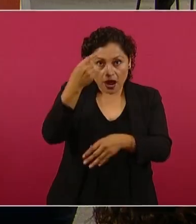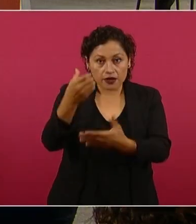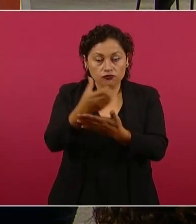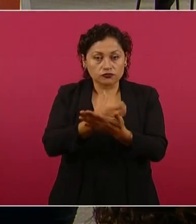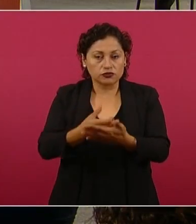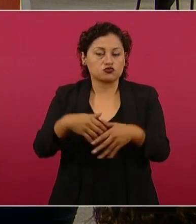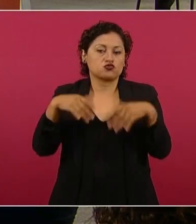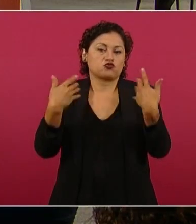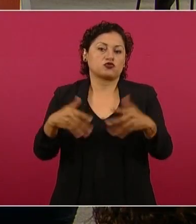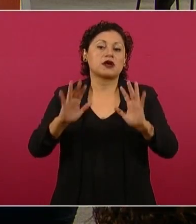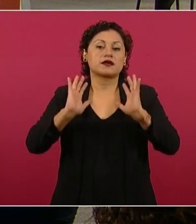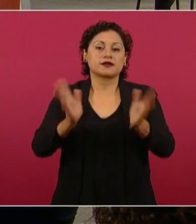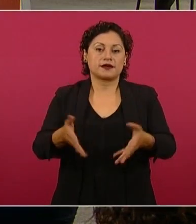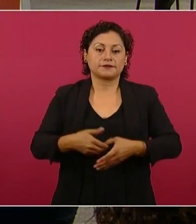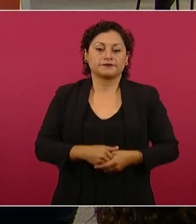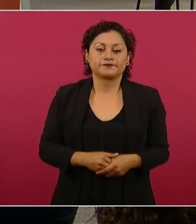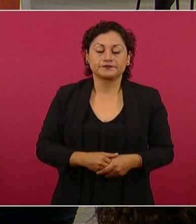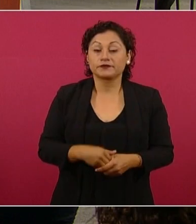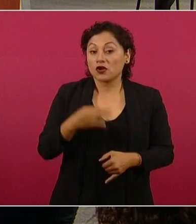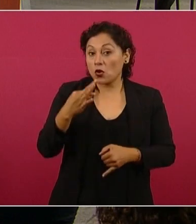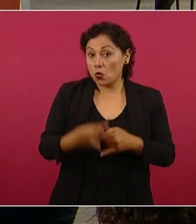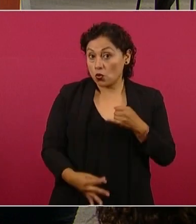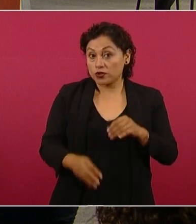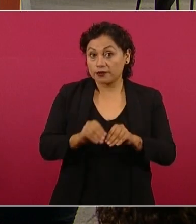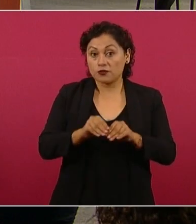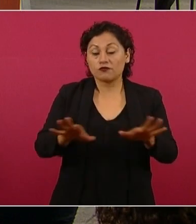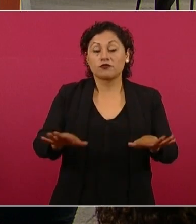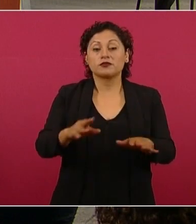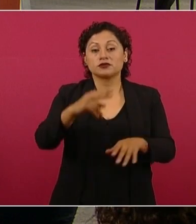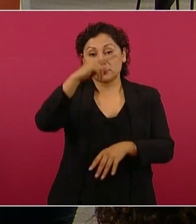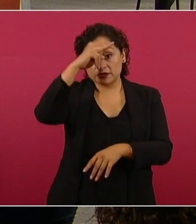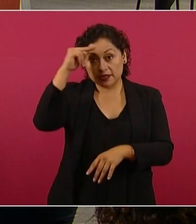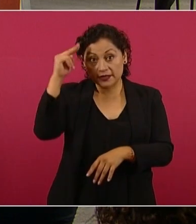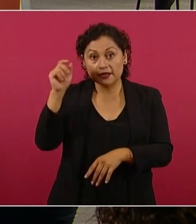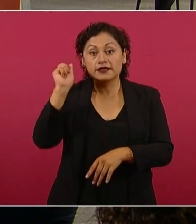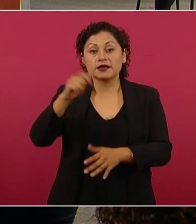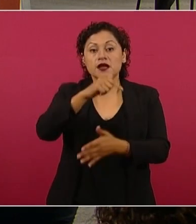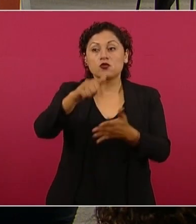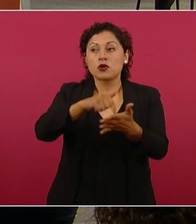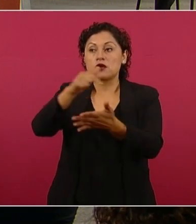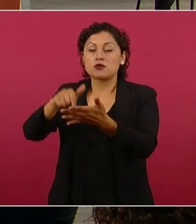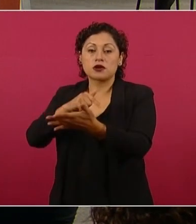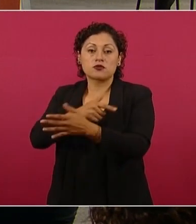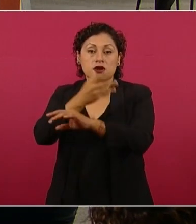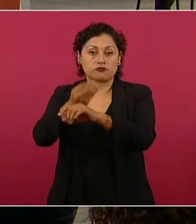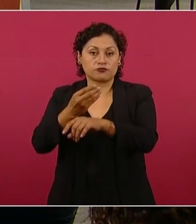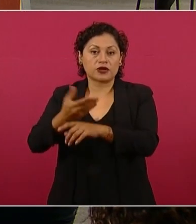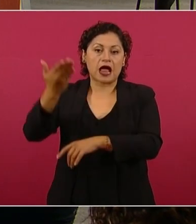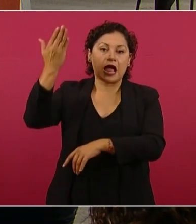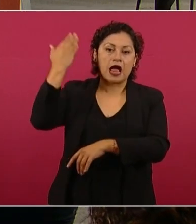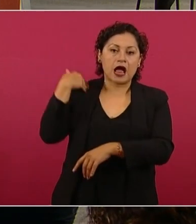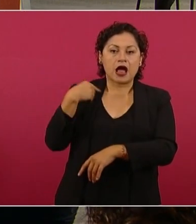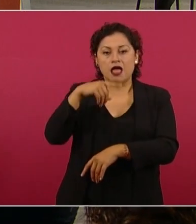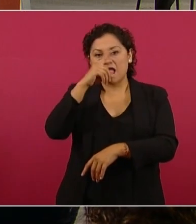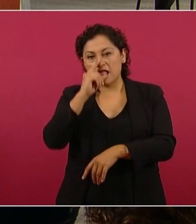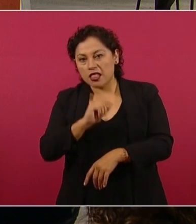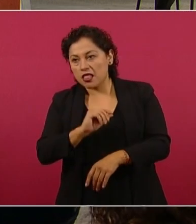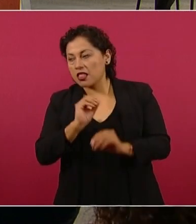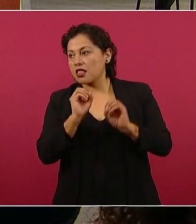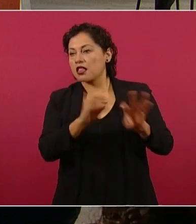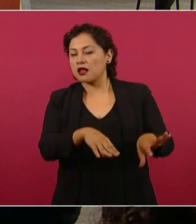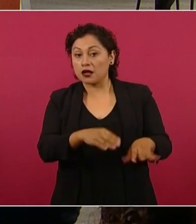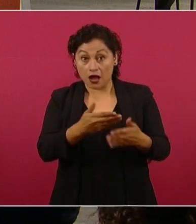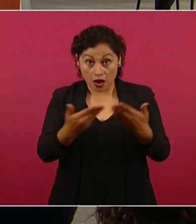último que queríamos comentar sobre Nayarit, sobre la habilitación de espacios que estaban fuera de funcionamiento, y es el caso de